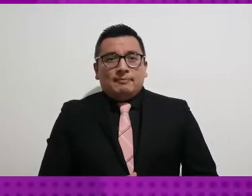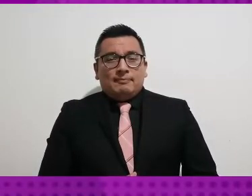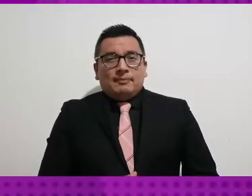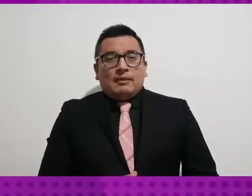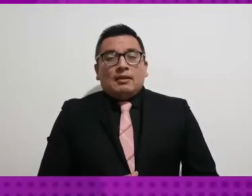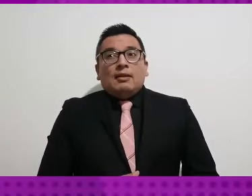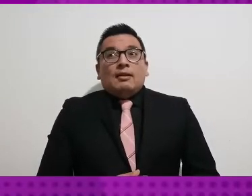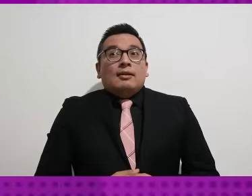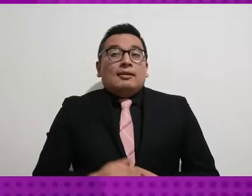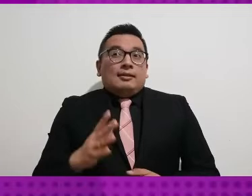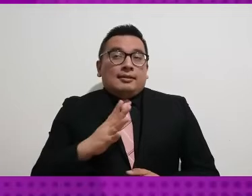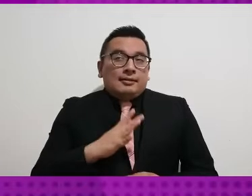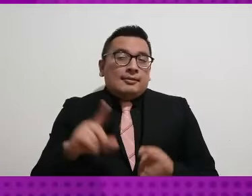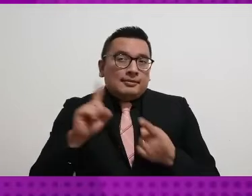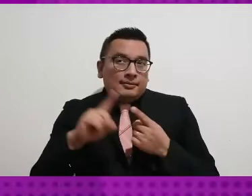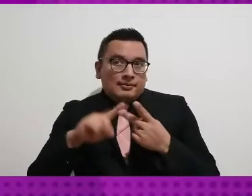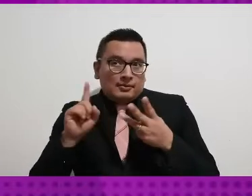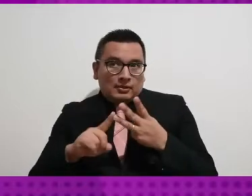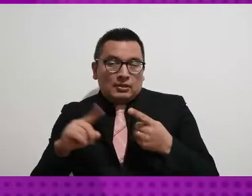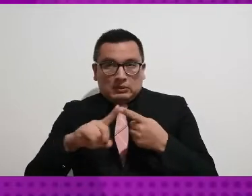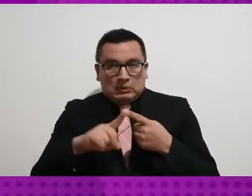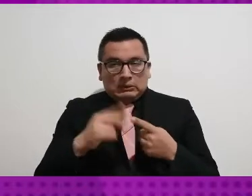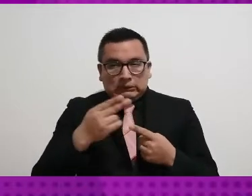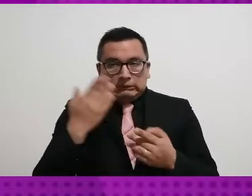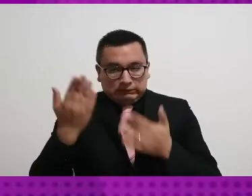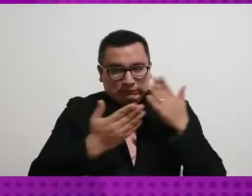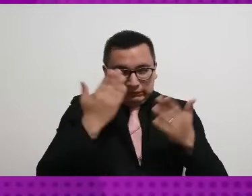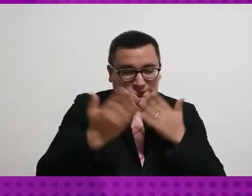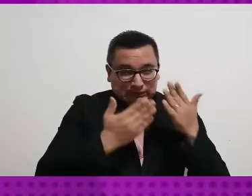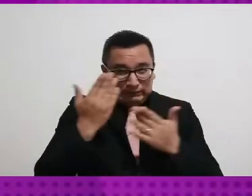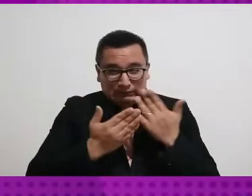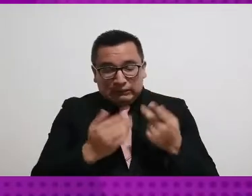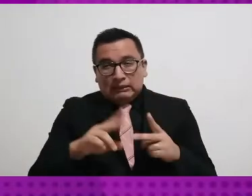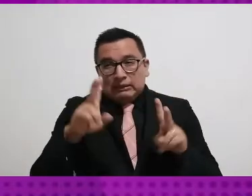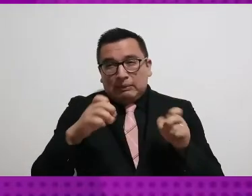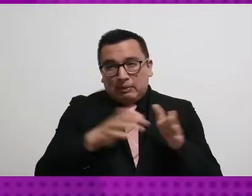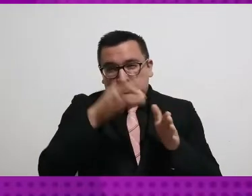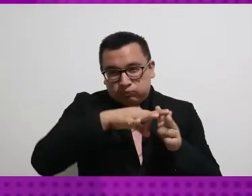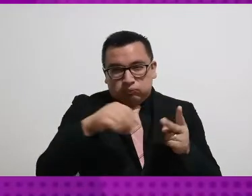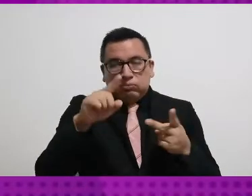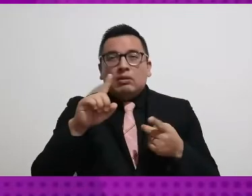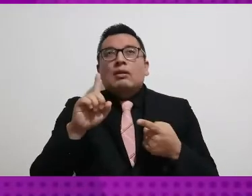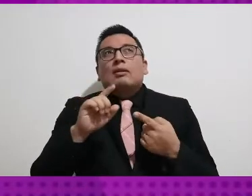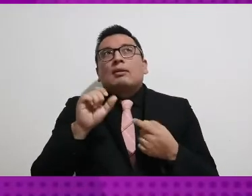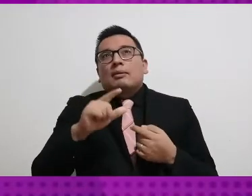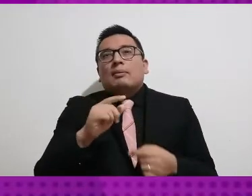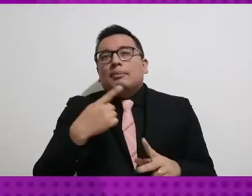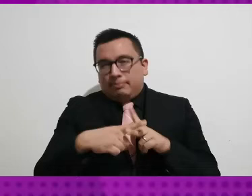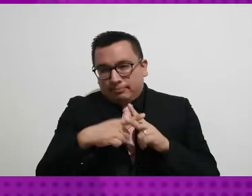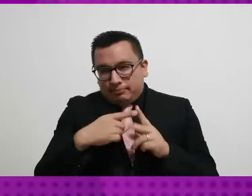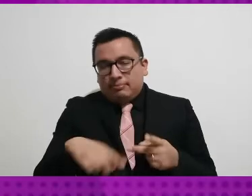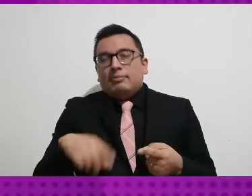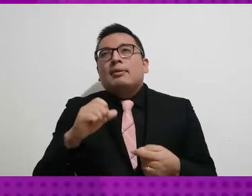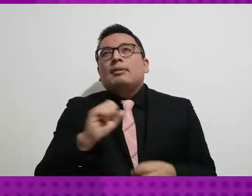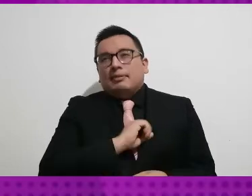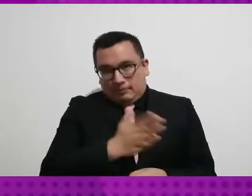hay tres etapas. La primera es el examen, un examen de conocimientos básicos de materia electoral, matemáticos y español. Una segunda etapa que es un ensayo y